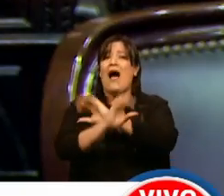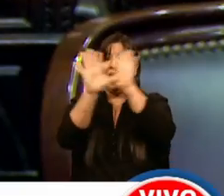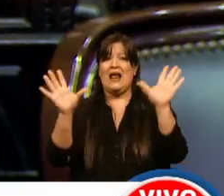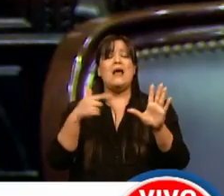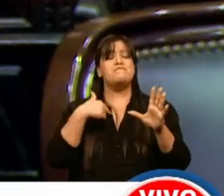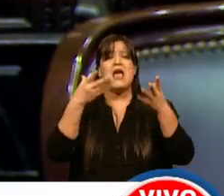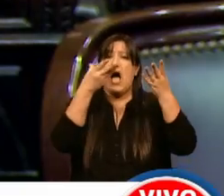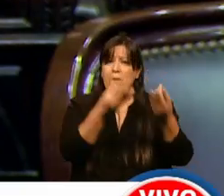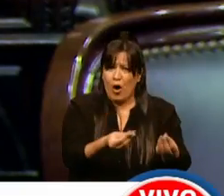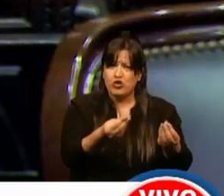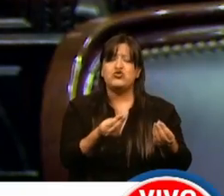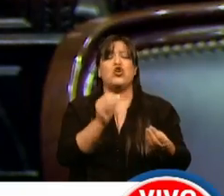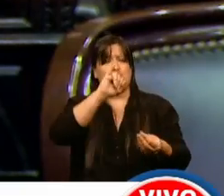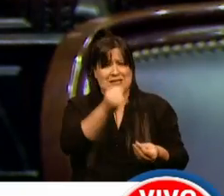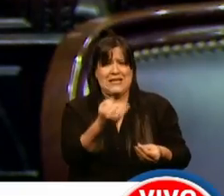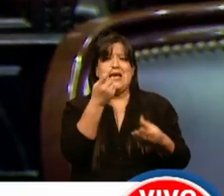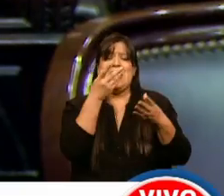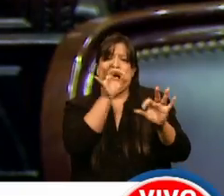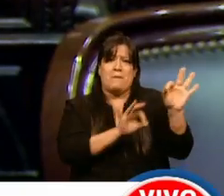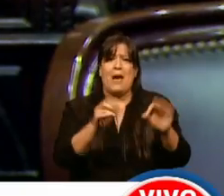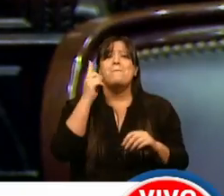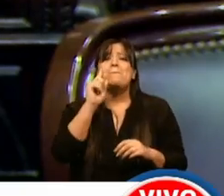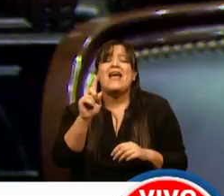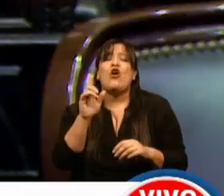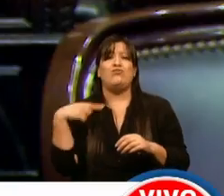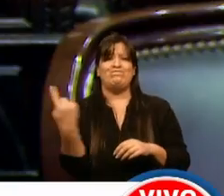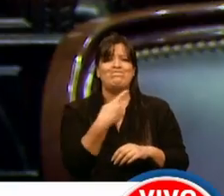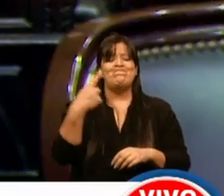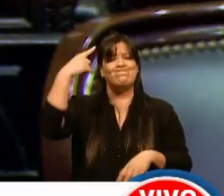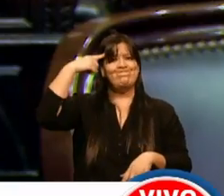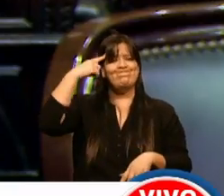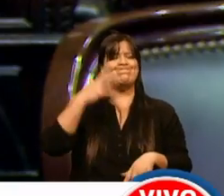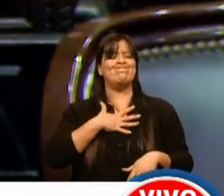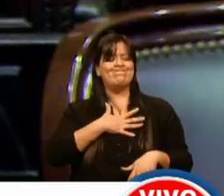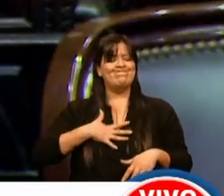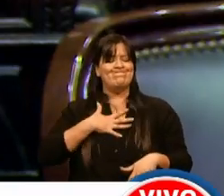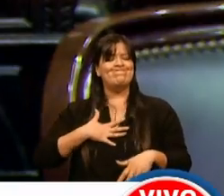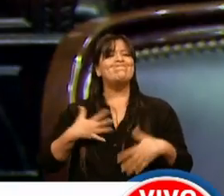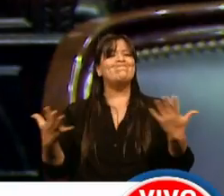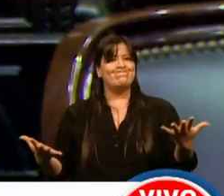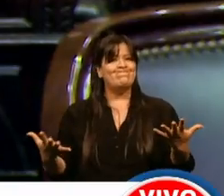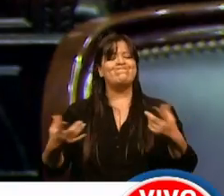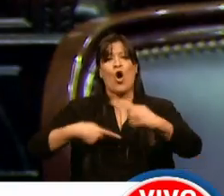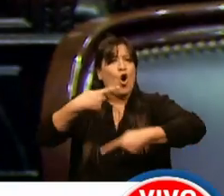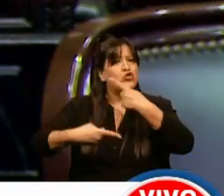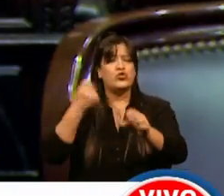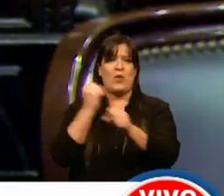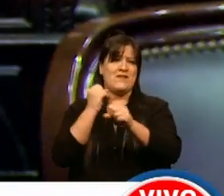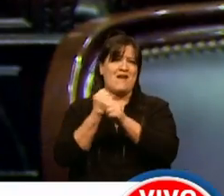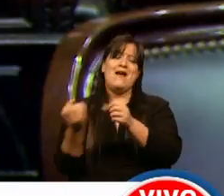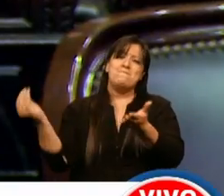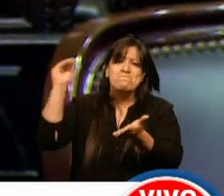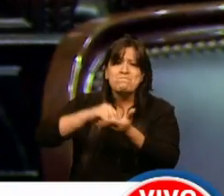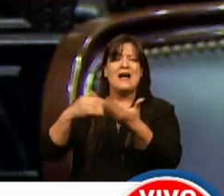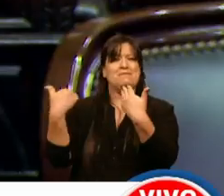mi acompañamiento por ello con un sentido que me queda todavía por seguir trabajando mucho más por